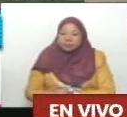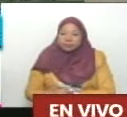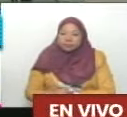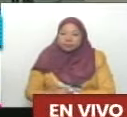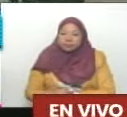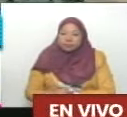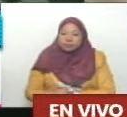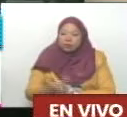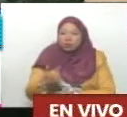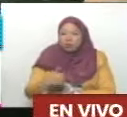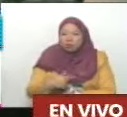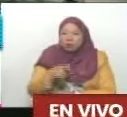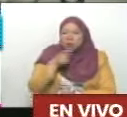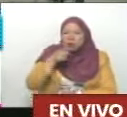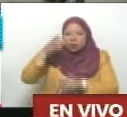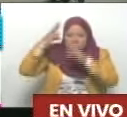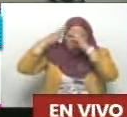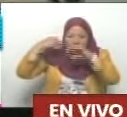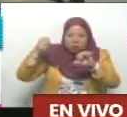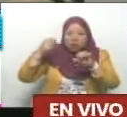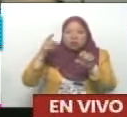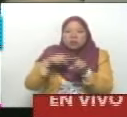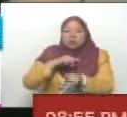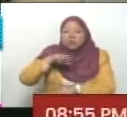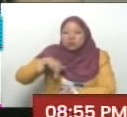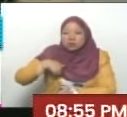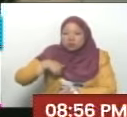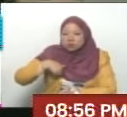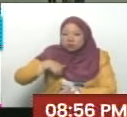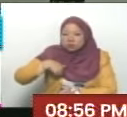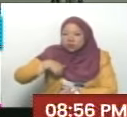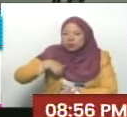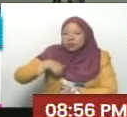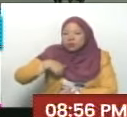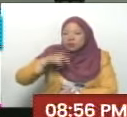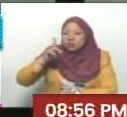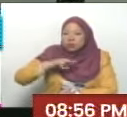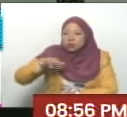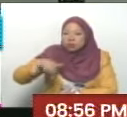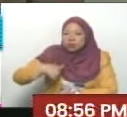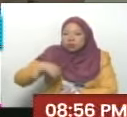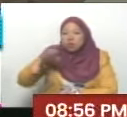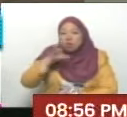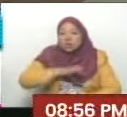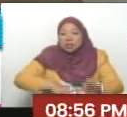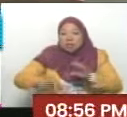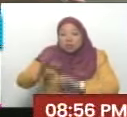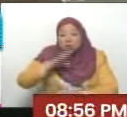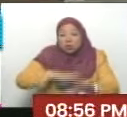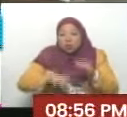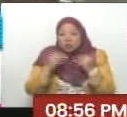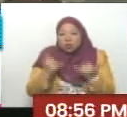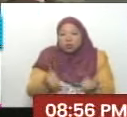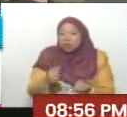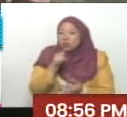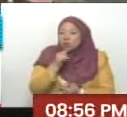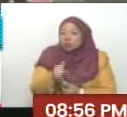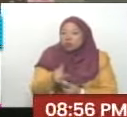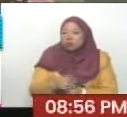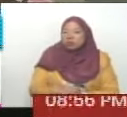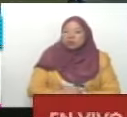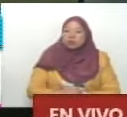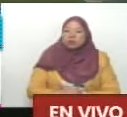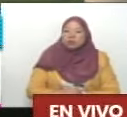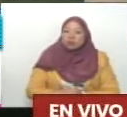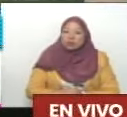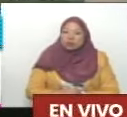que yo le pregunté, embajador, usted estaba conmigo, a los científicos allá, en un lugar que me llevaron, a